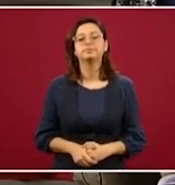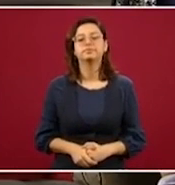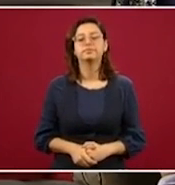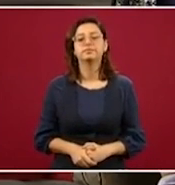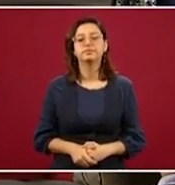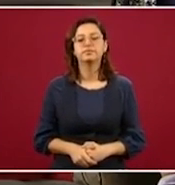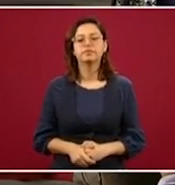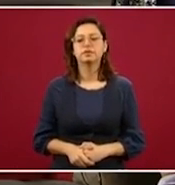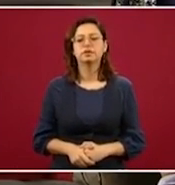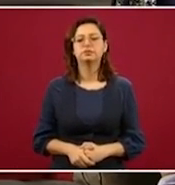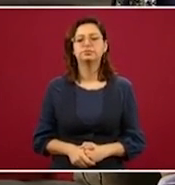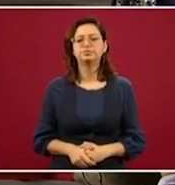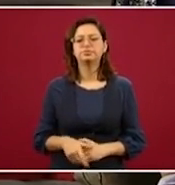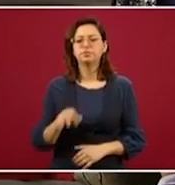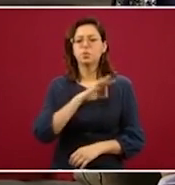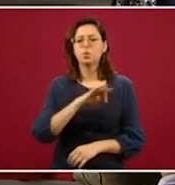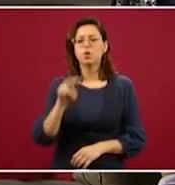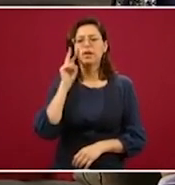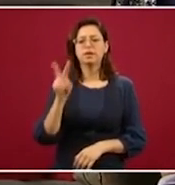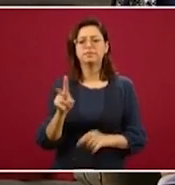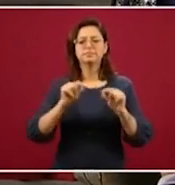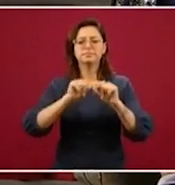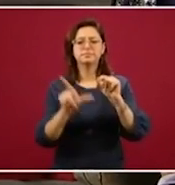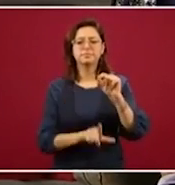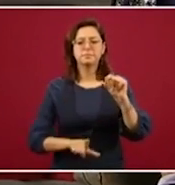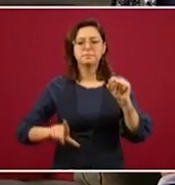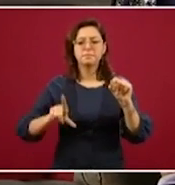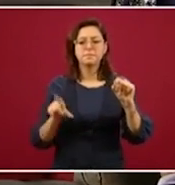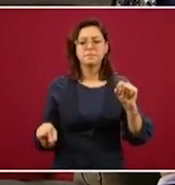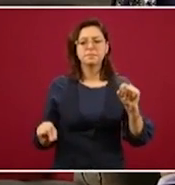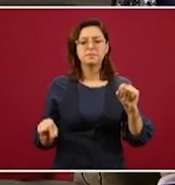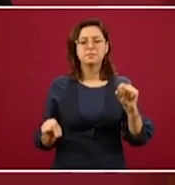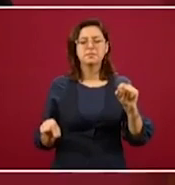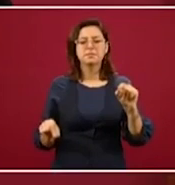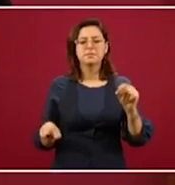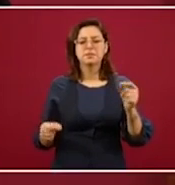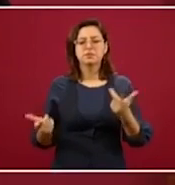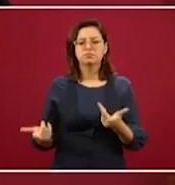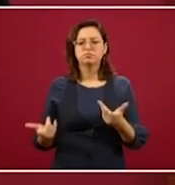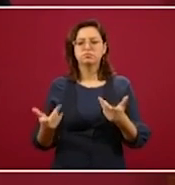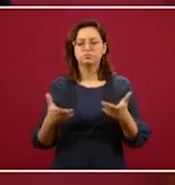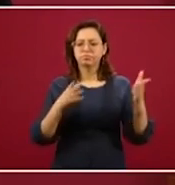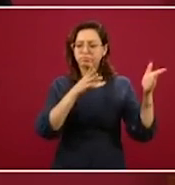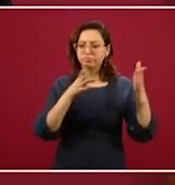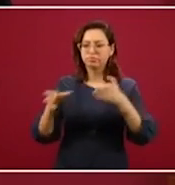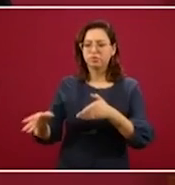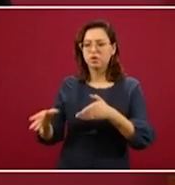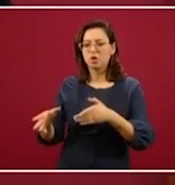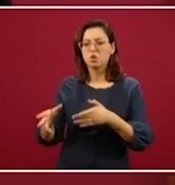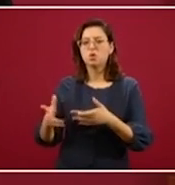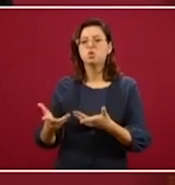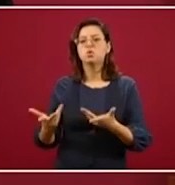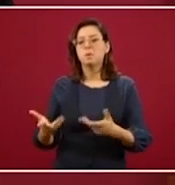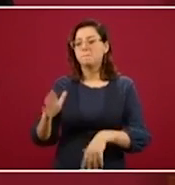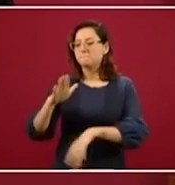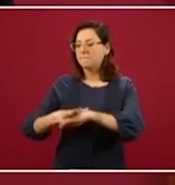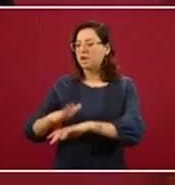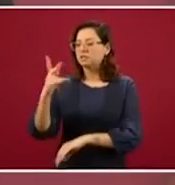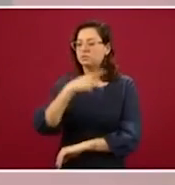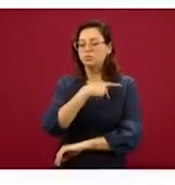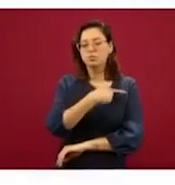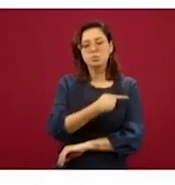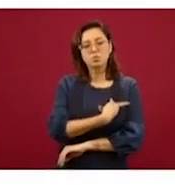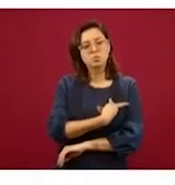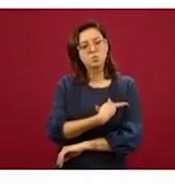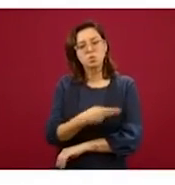Y aquí pusimos un mapa para que ustedes puedan ver hacia dónde vamos. El programa va hacia las zonas de alta marginación